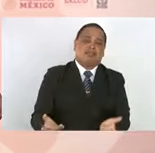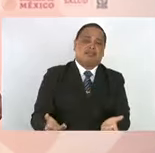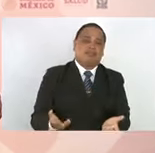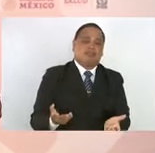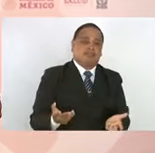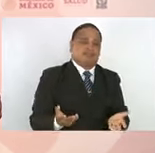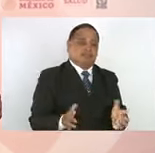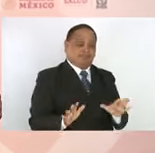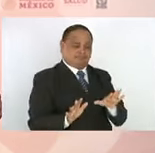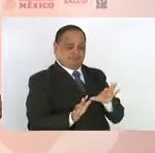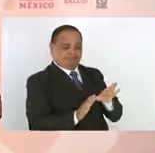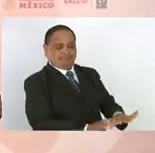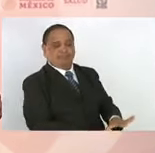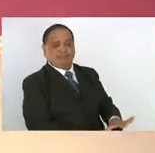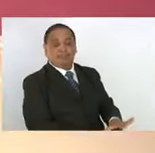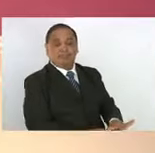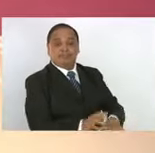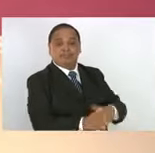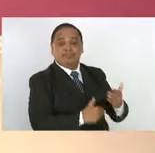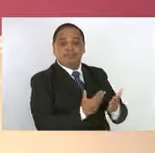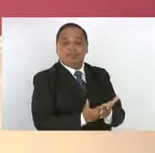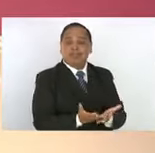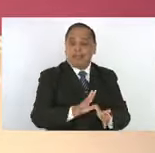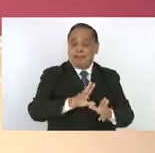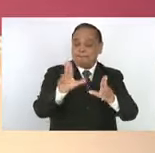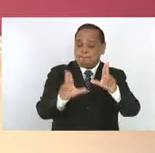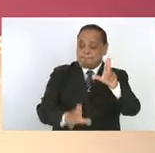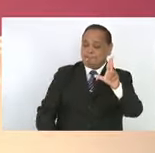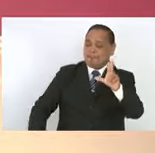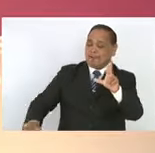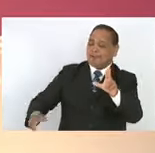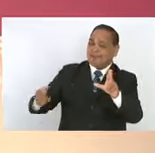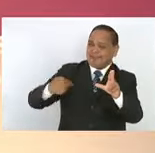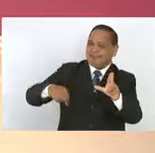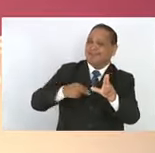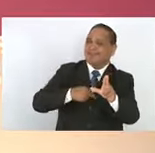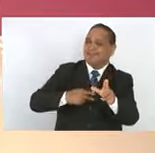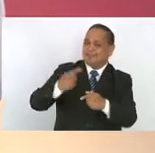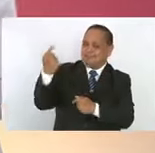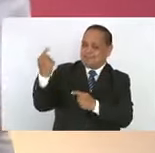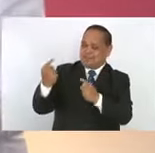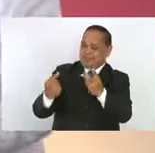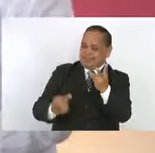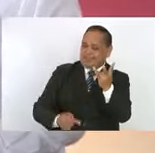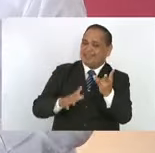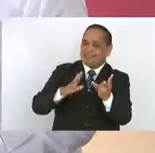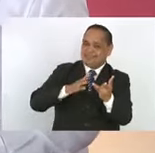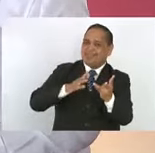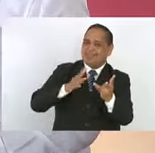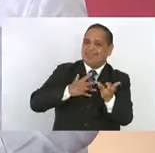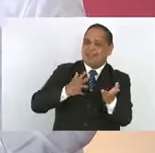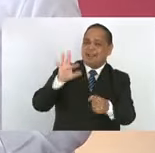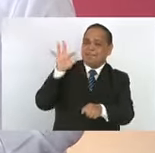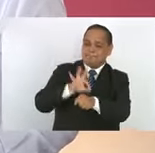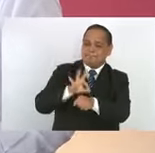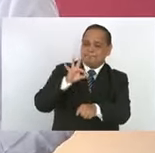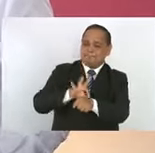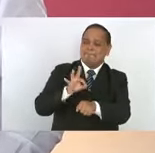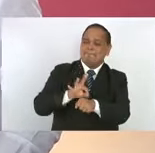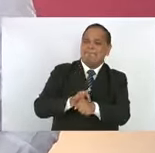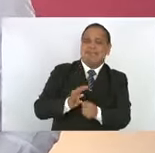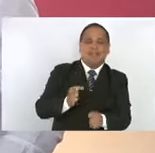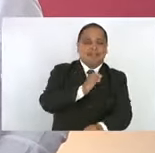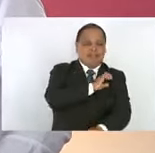bases para que nuestro país tenga los médicos,